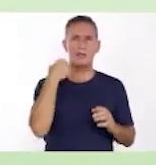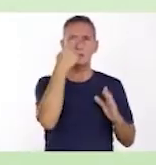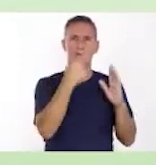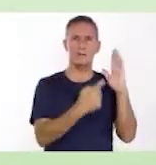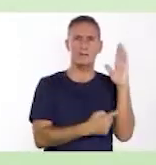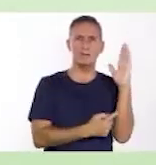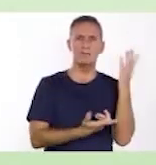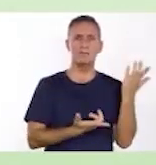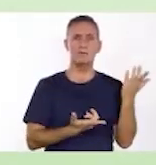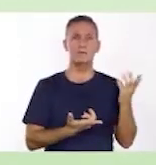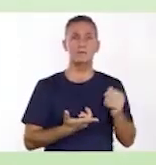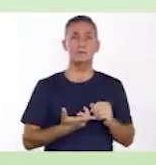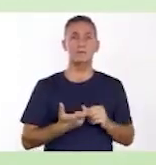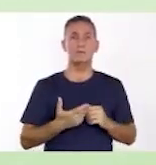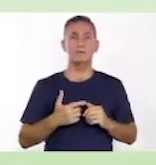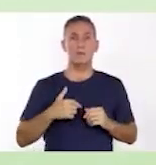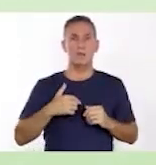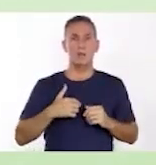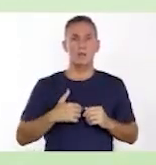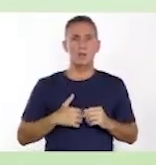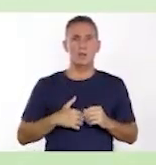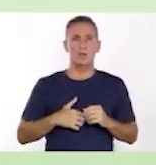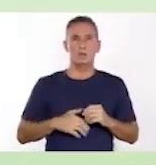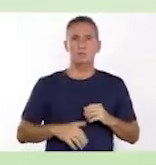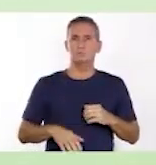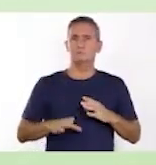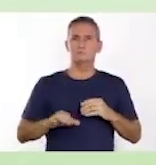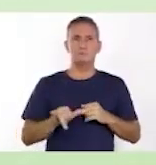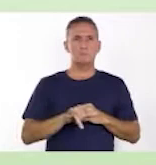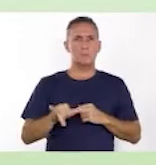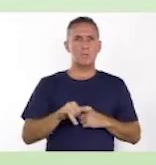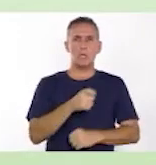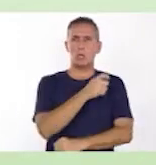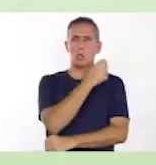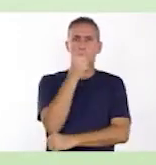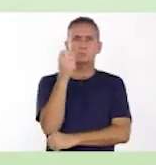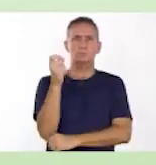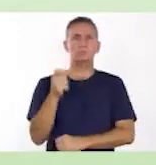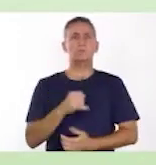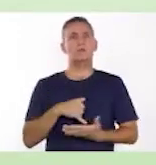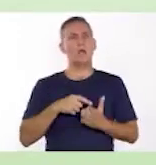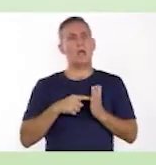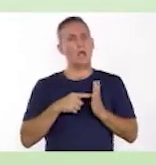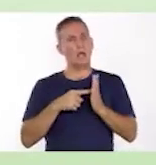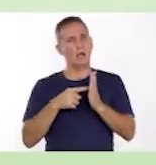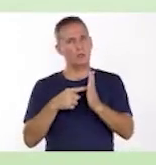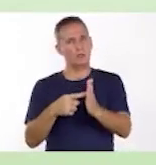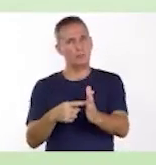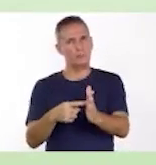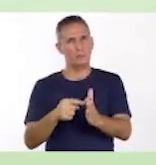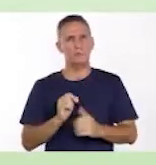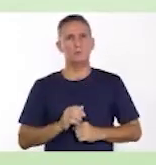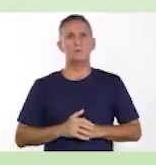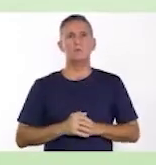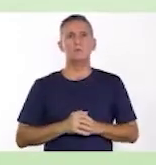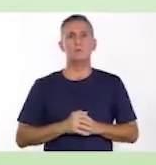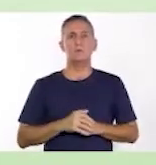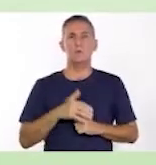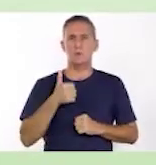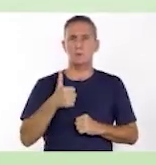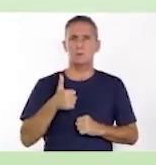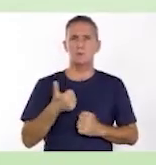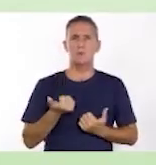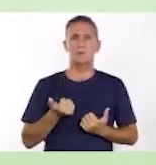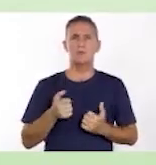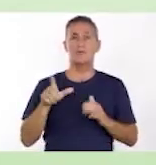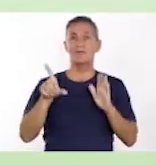característica. Mantener una actitud pedagógica, la de aconsejar, es bueno. Y